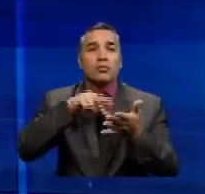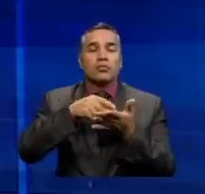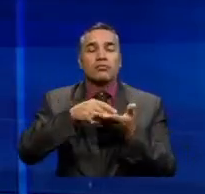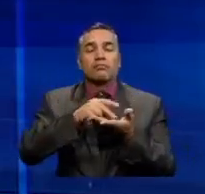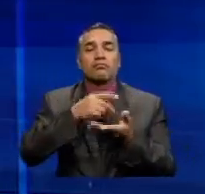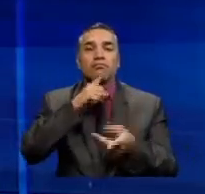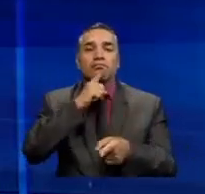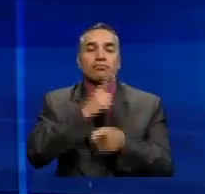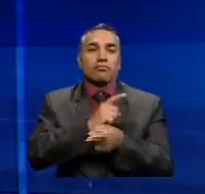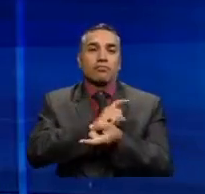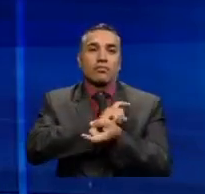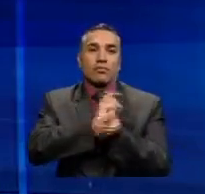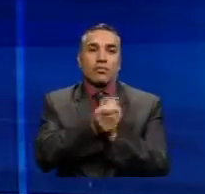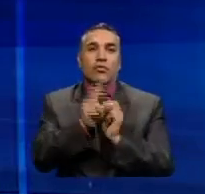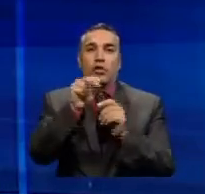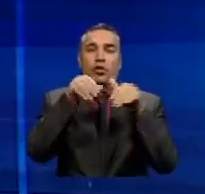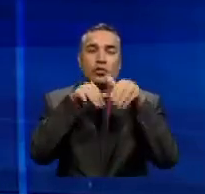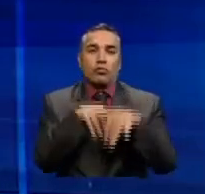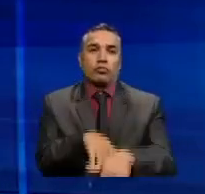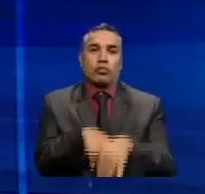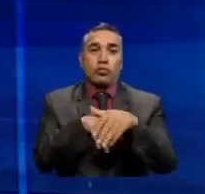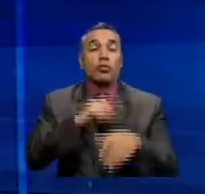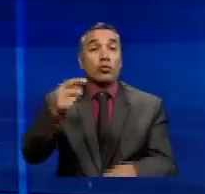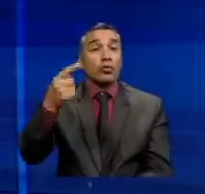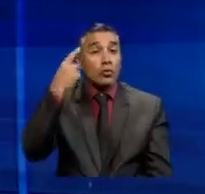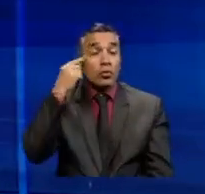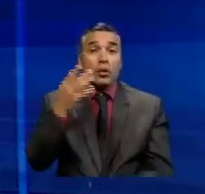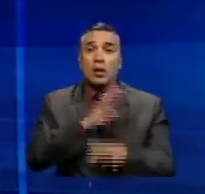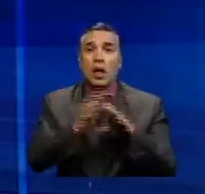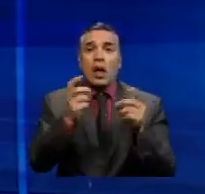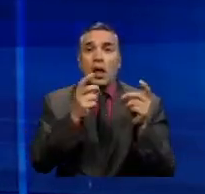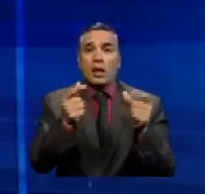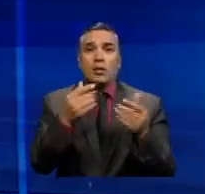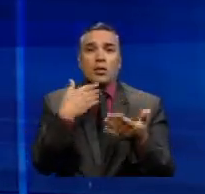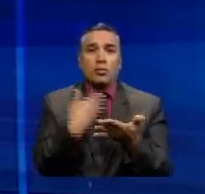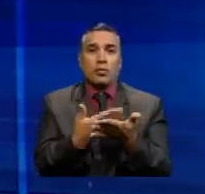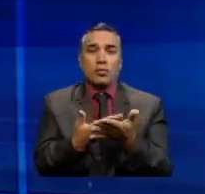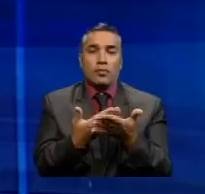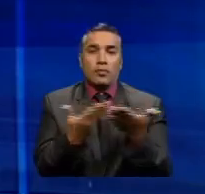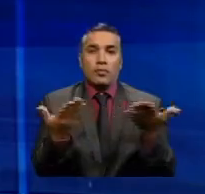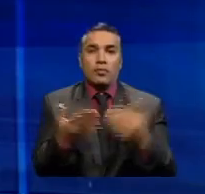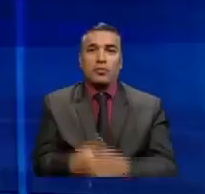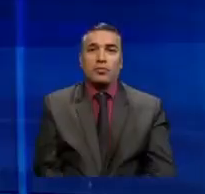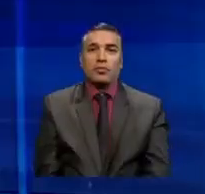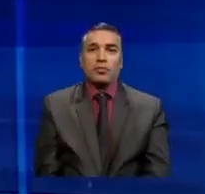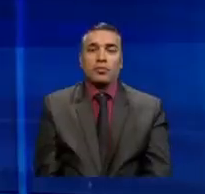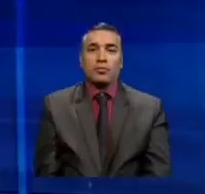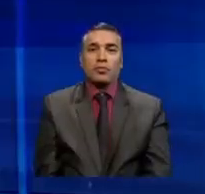declinaría la movilización anunciada, es decir, ya no la haría. El gobierno alista este documento.